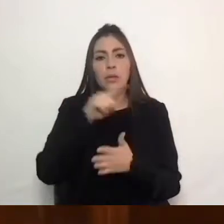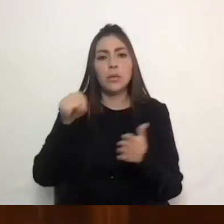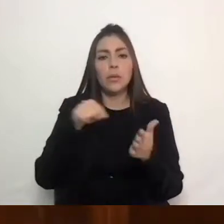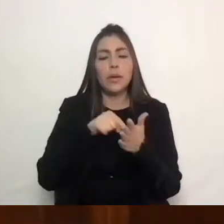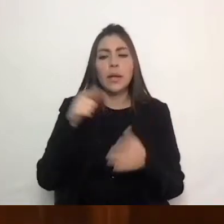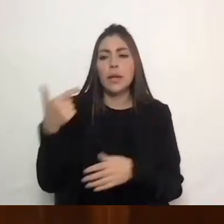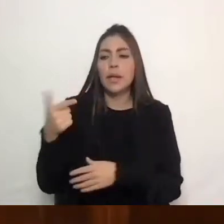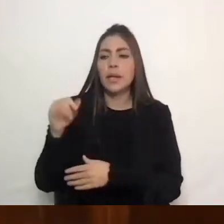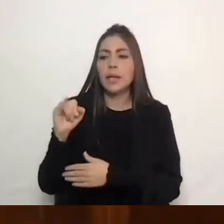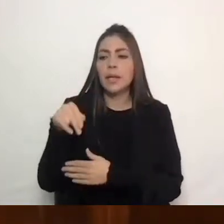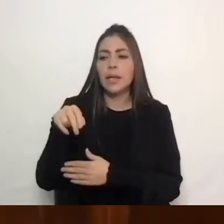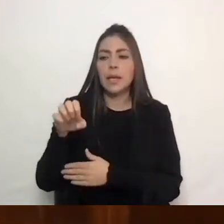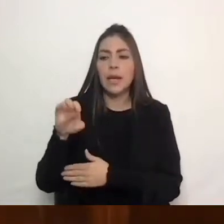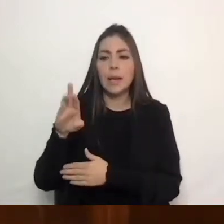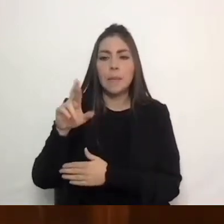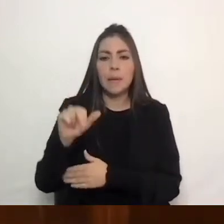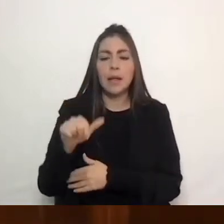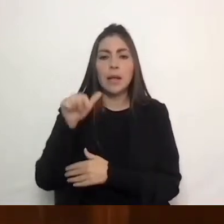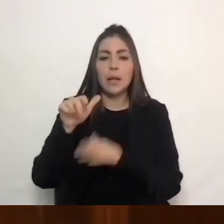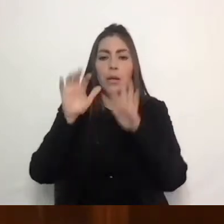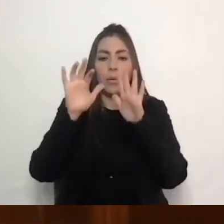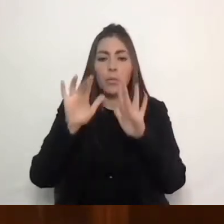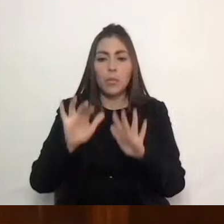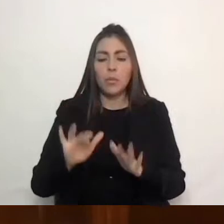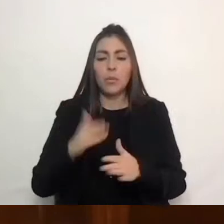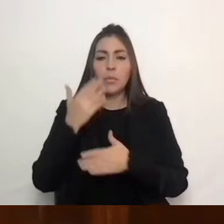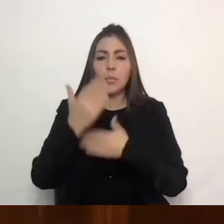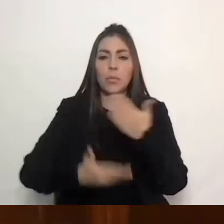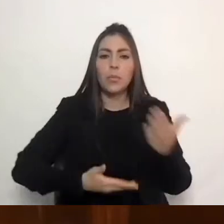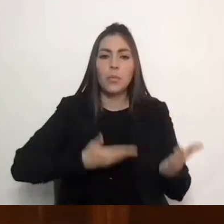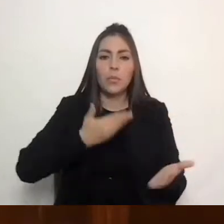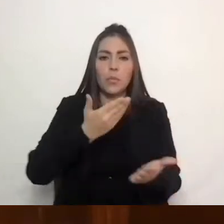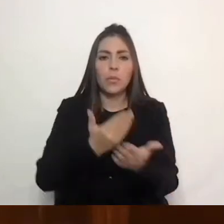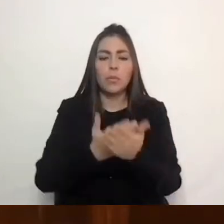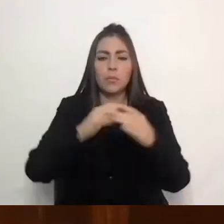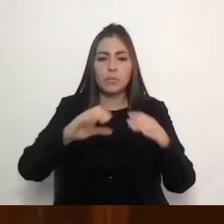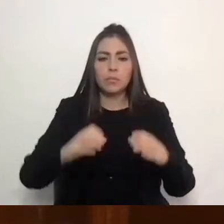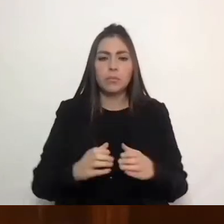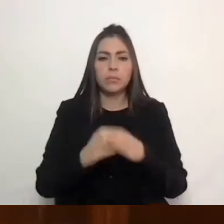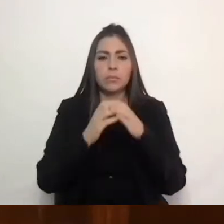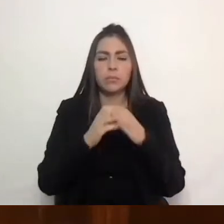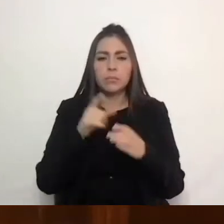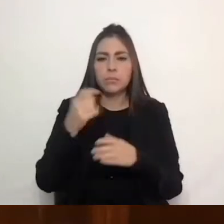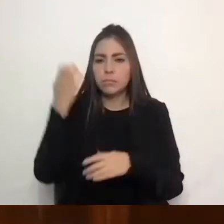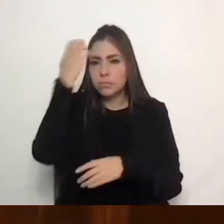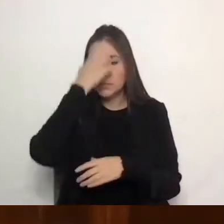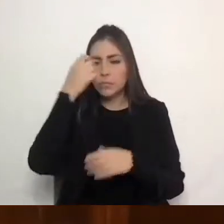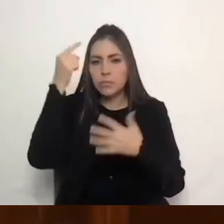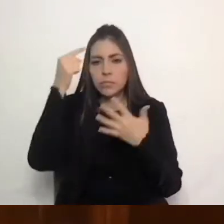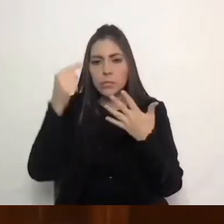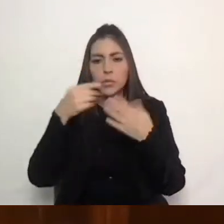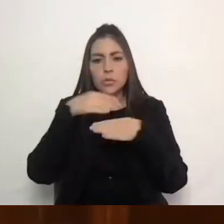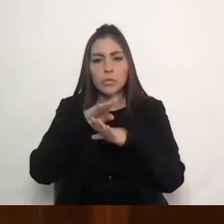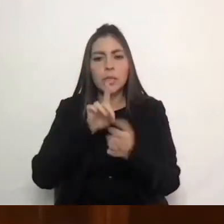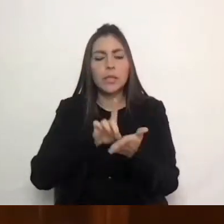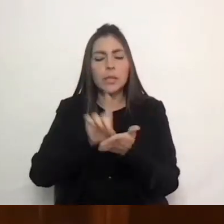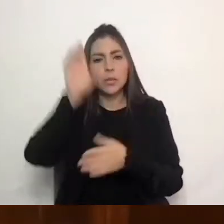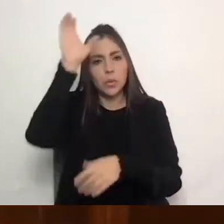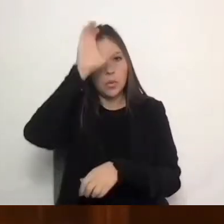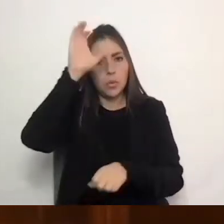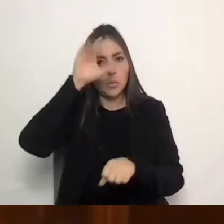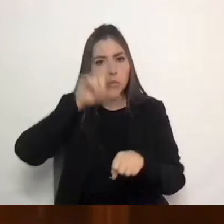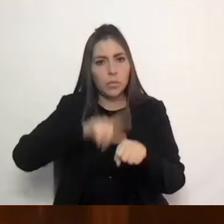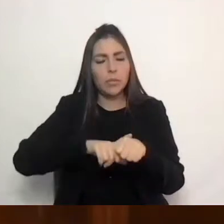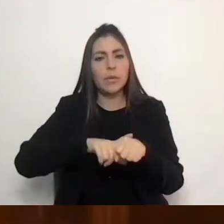El texto fue presentado por el Observatorio de la Diversidad de los Derechos Culturales. La Declaración de